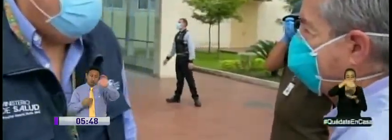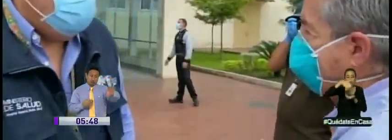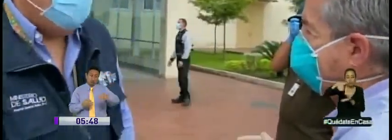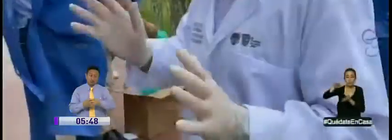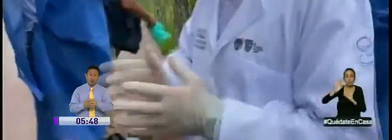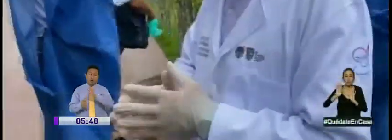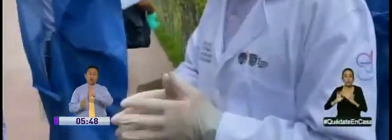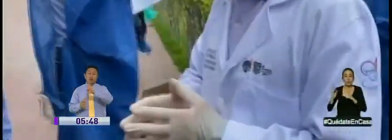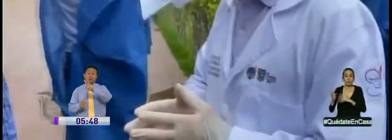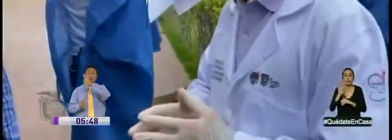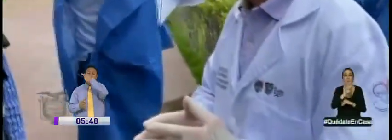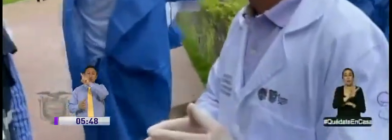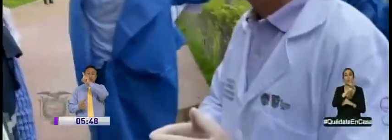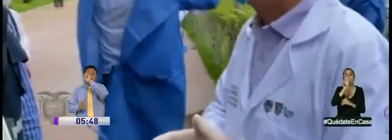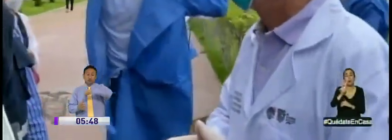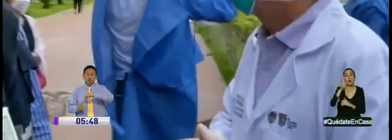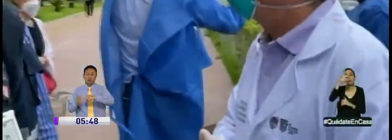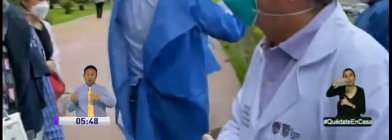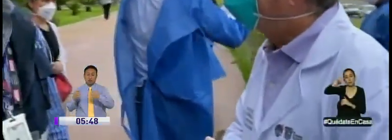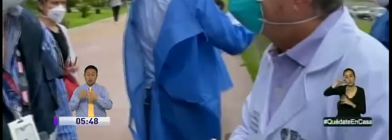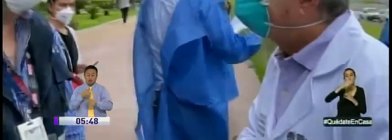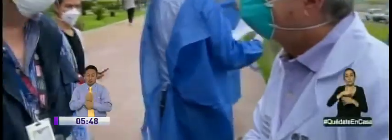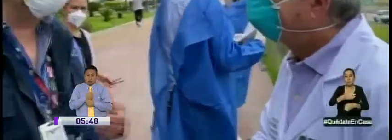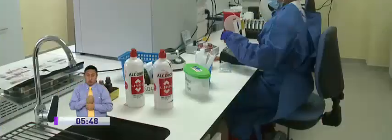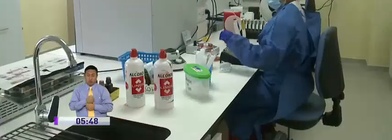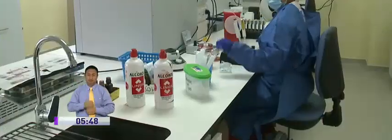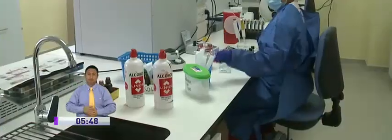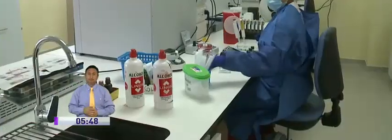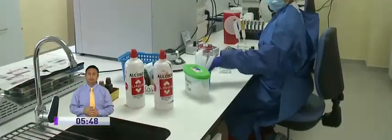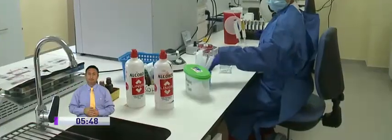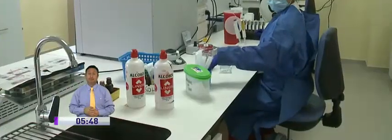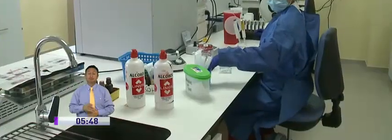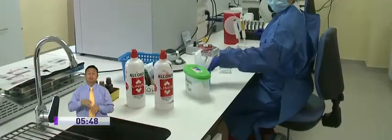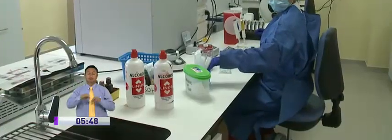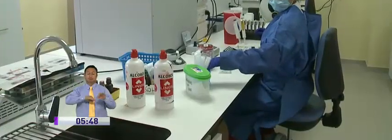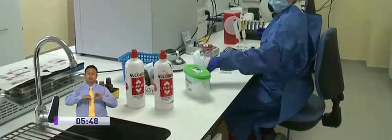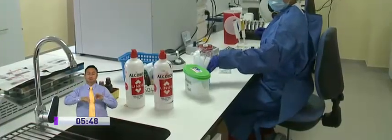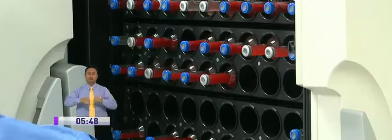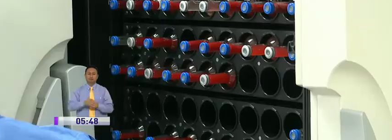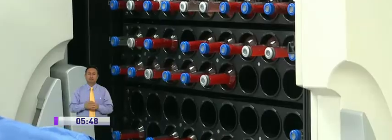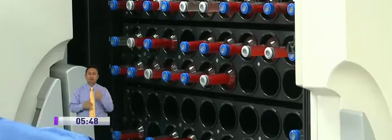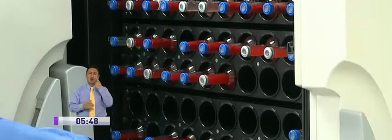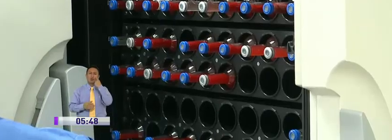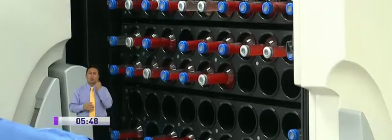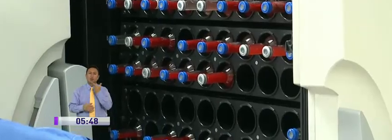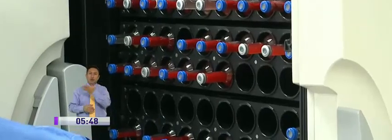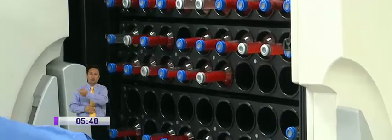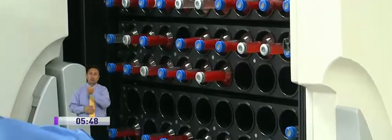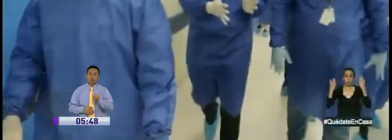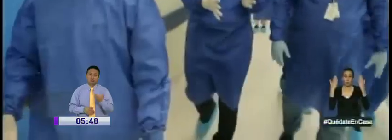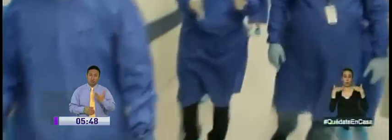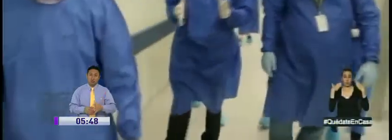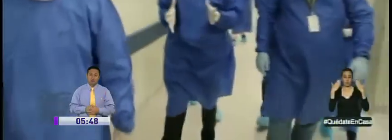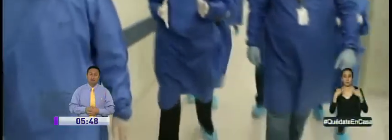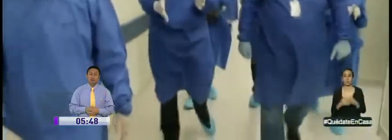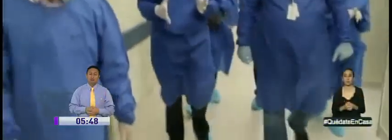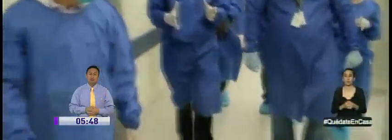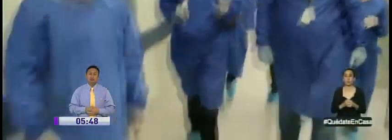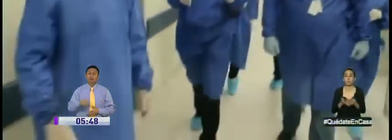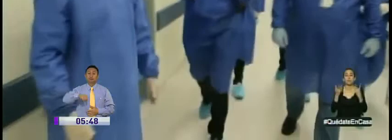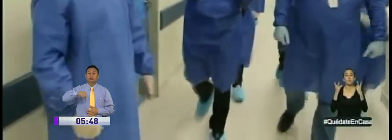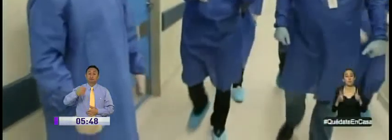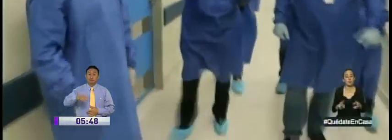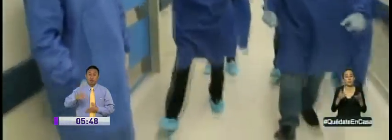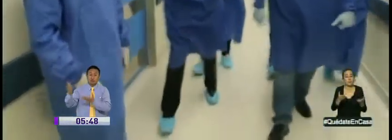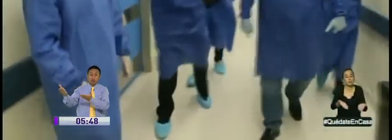42 millones para bioprotección. Ceballos también se refirió sobre las pruebas que han llegado al país. Hemos recibido con